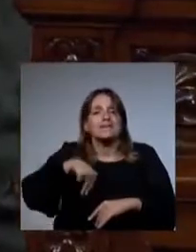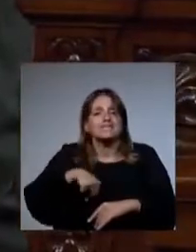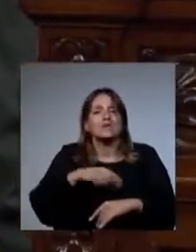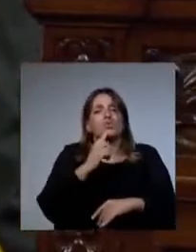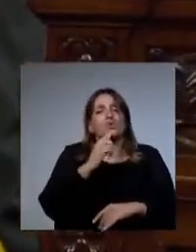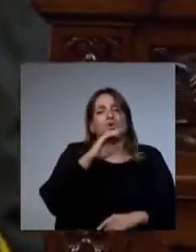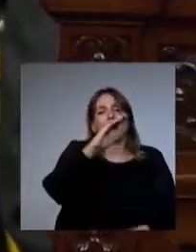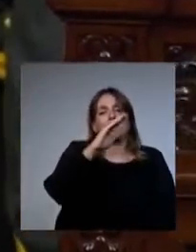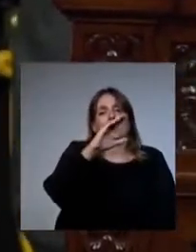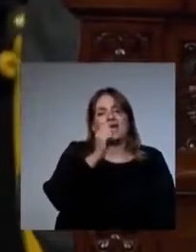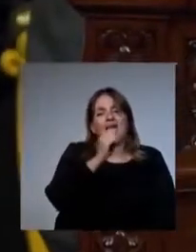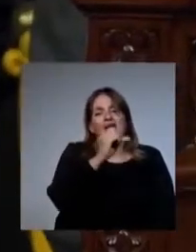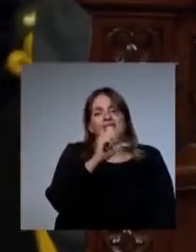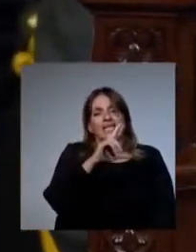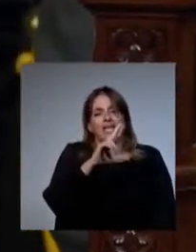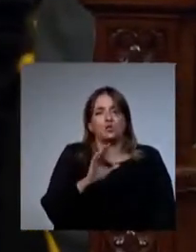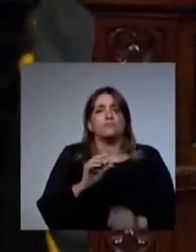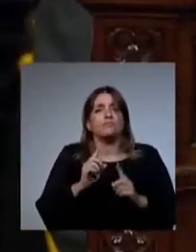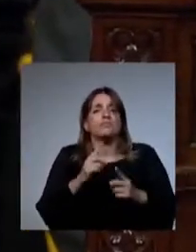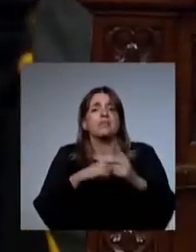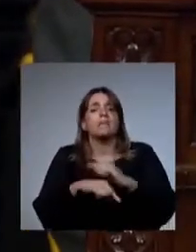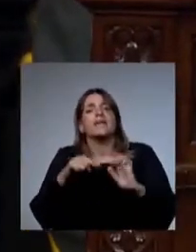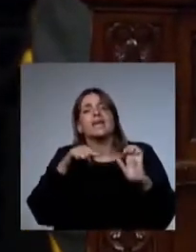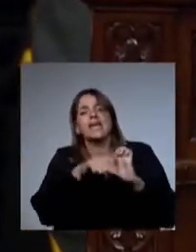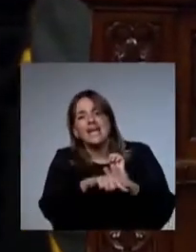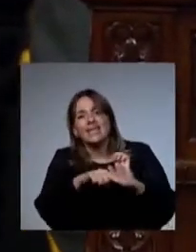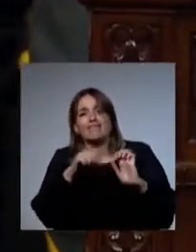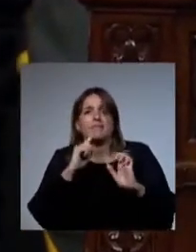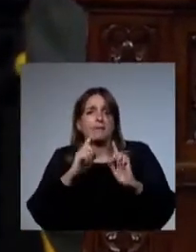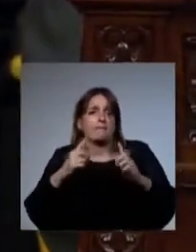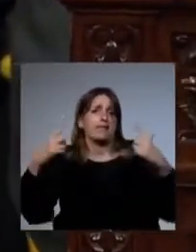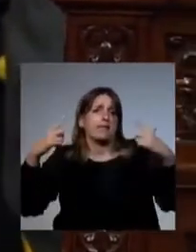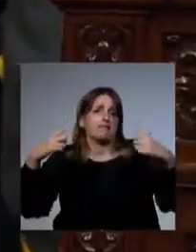Creo en la habilitación en el este de la hidrovía de La Laguna